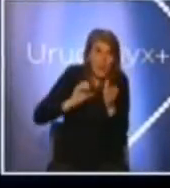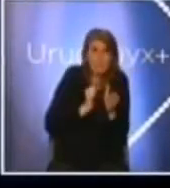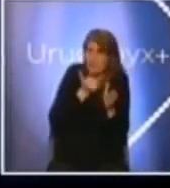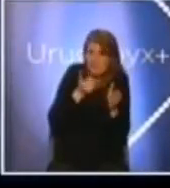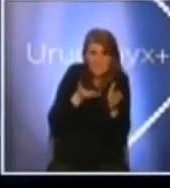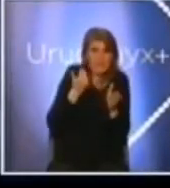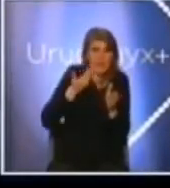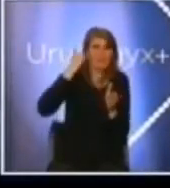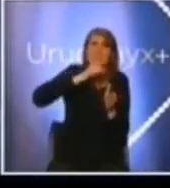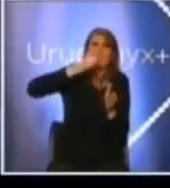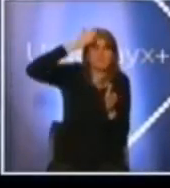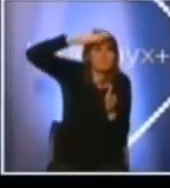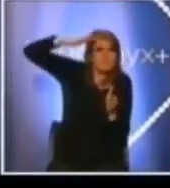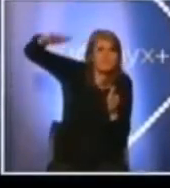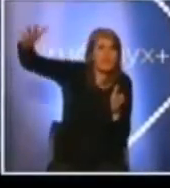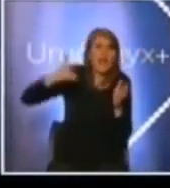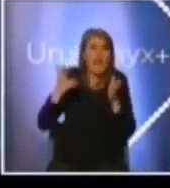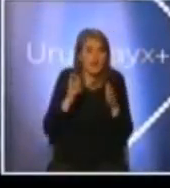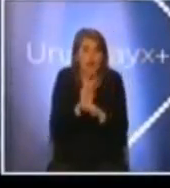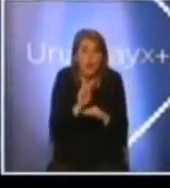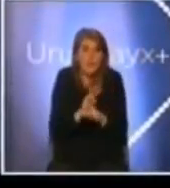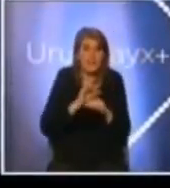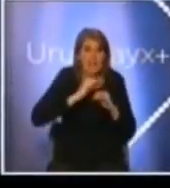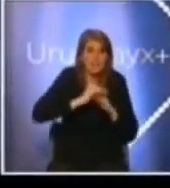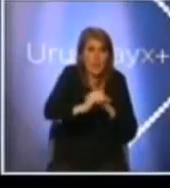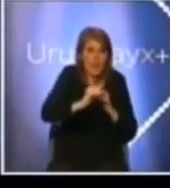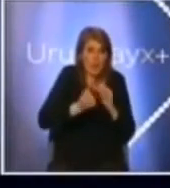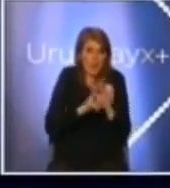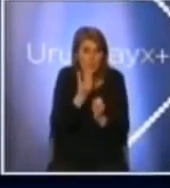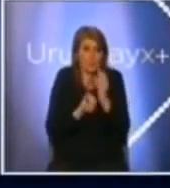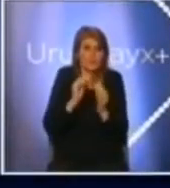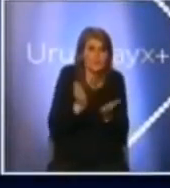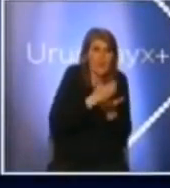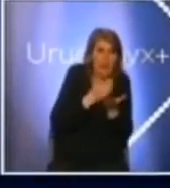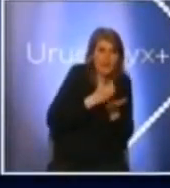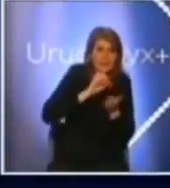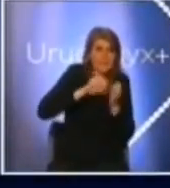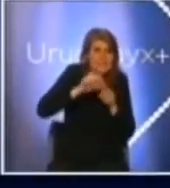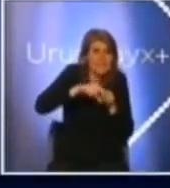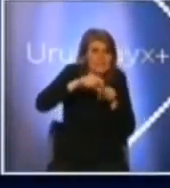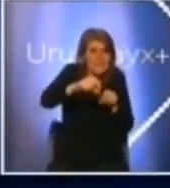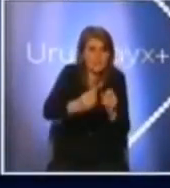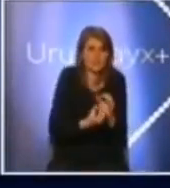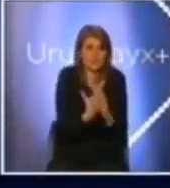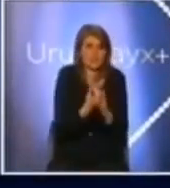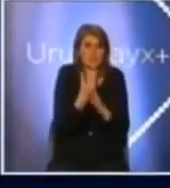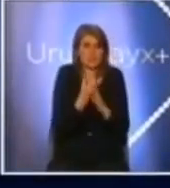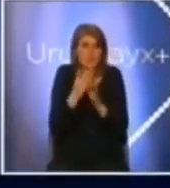producción conservando el suelo. Esto se irá consiguiendo con el uso intensivo de tecnología,